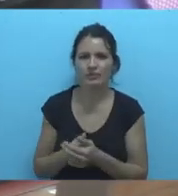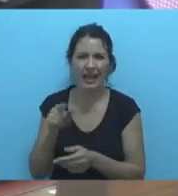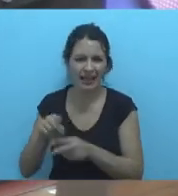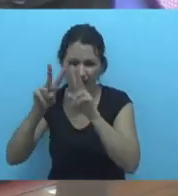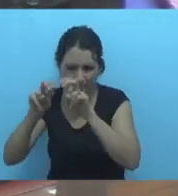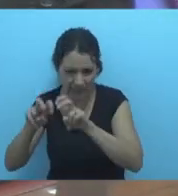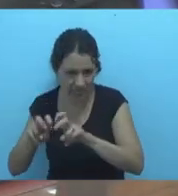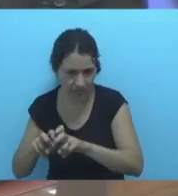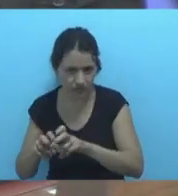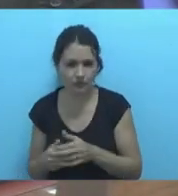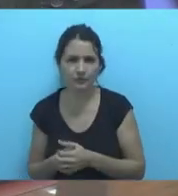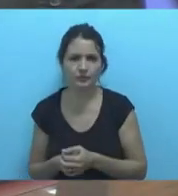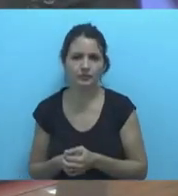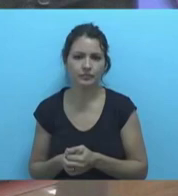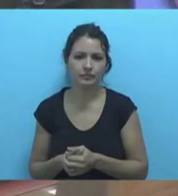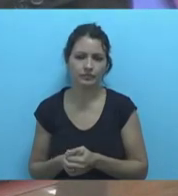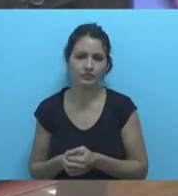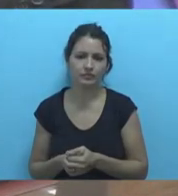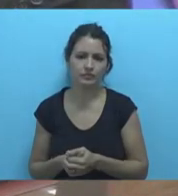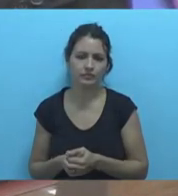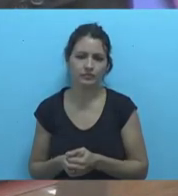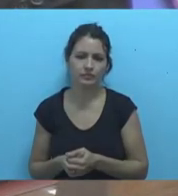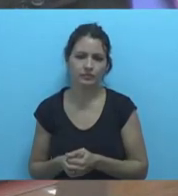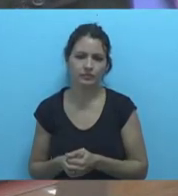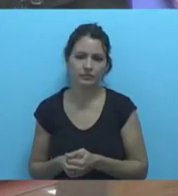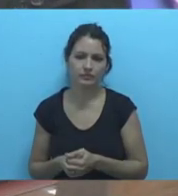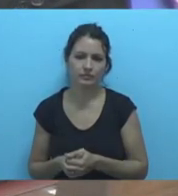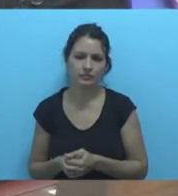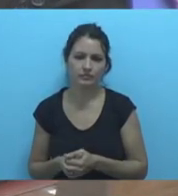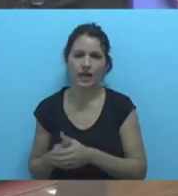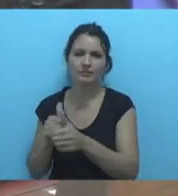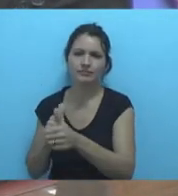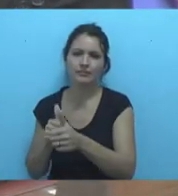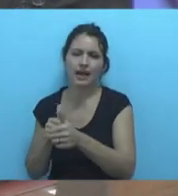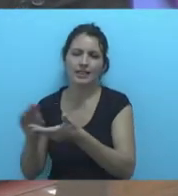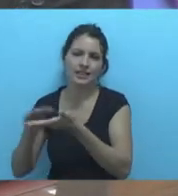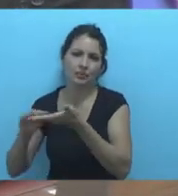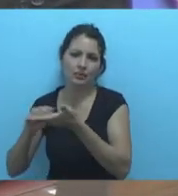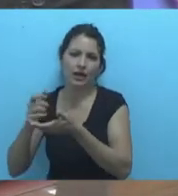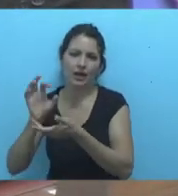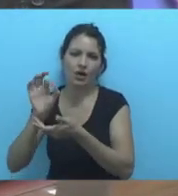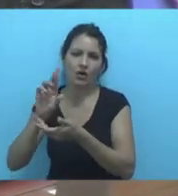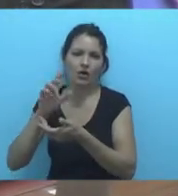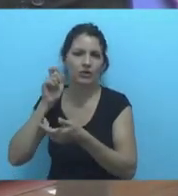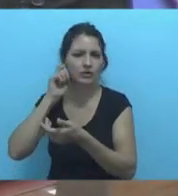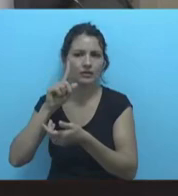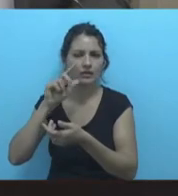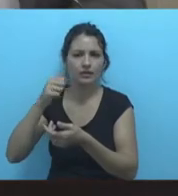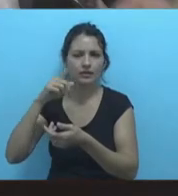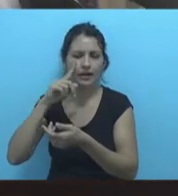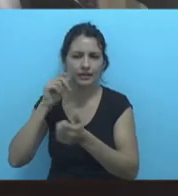el potencial juicio político en esta comisión y de esa manera ser reemplazado por la diputada Georgina Orsiani. Muchísimas gracias. Ponemos